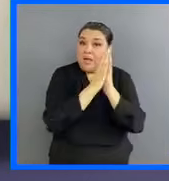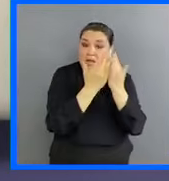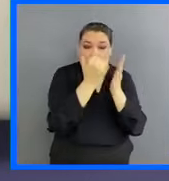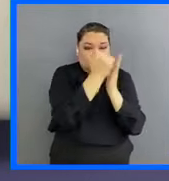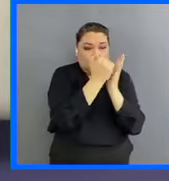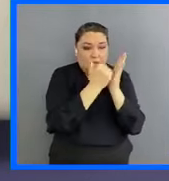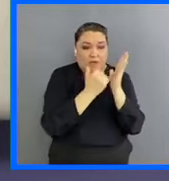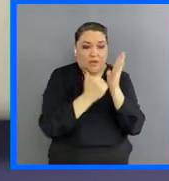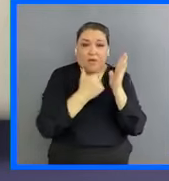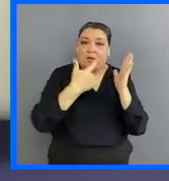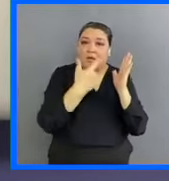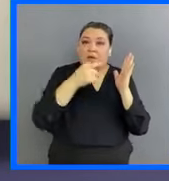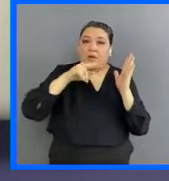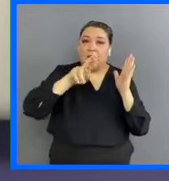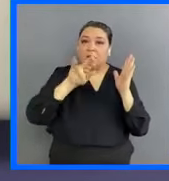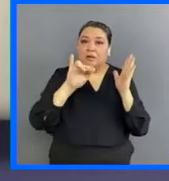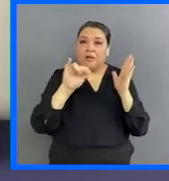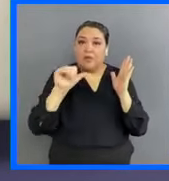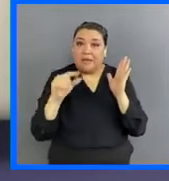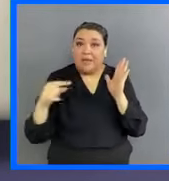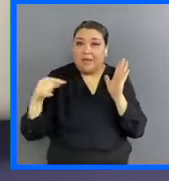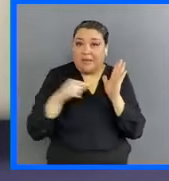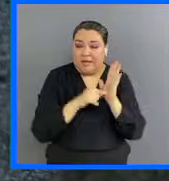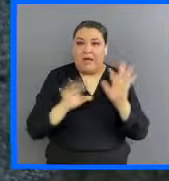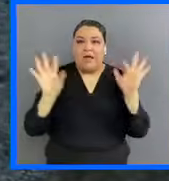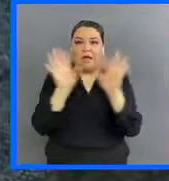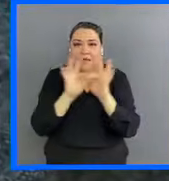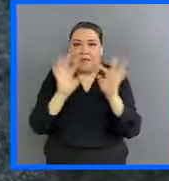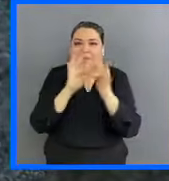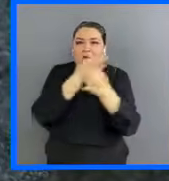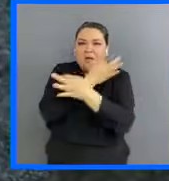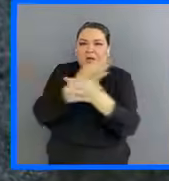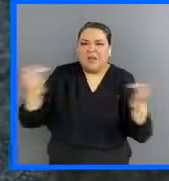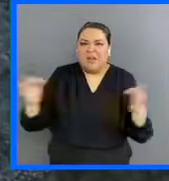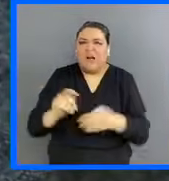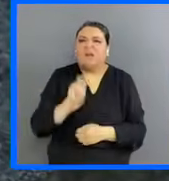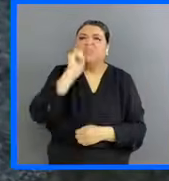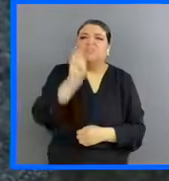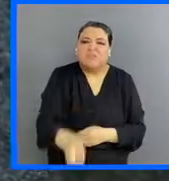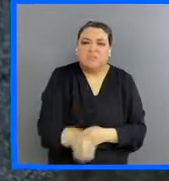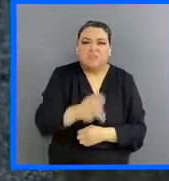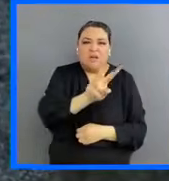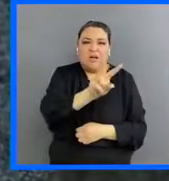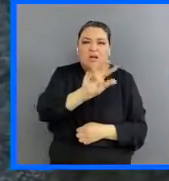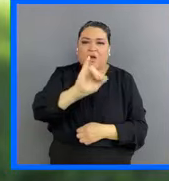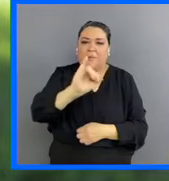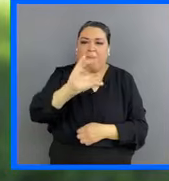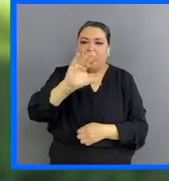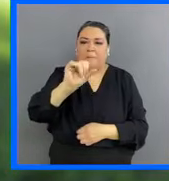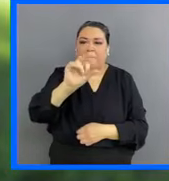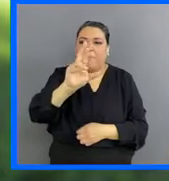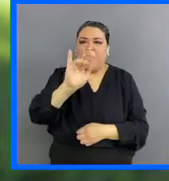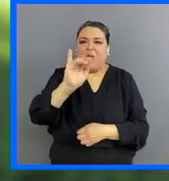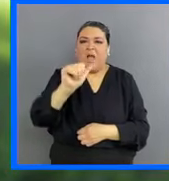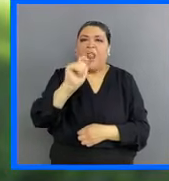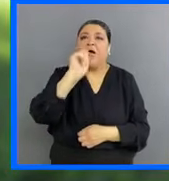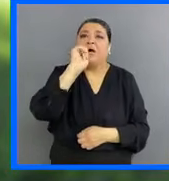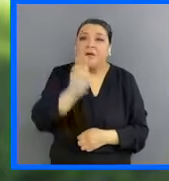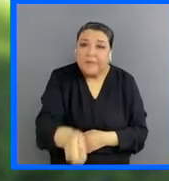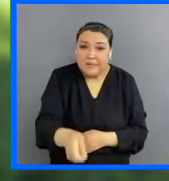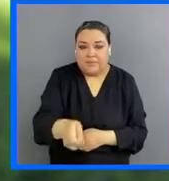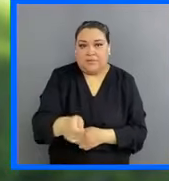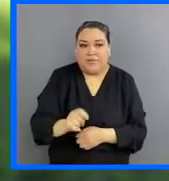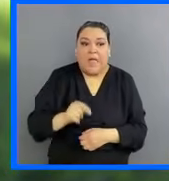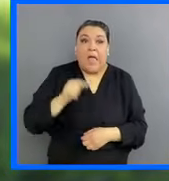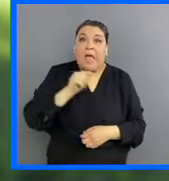violencia vicaria, destacaron las señales para identificar este tipo de violencia que advirtieron puede culminar en la muerte o